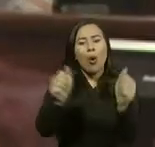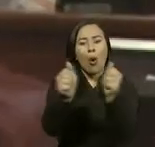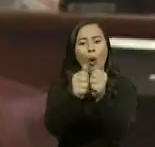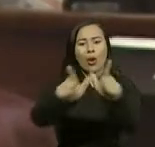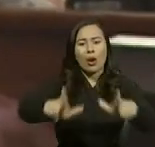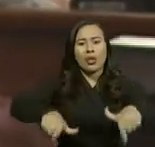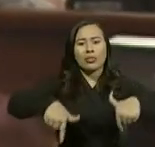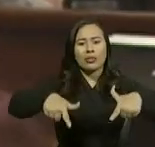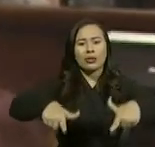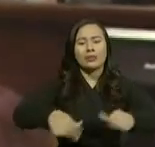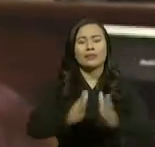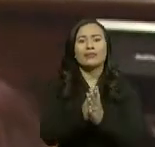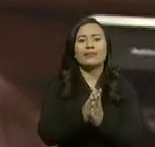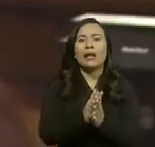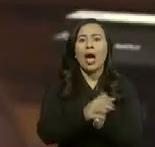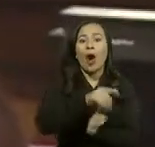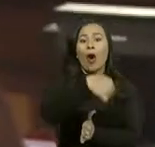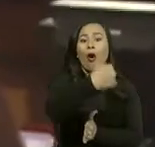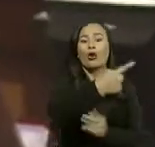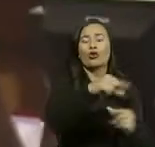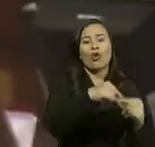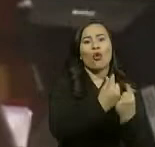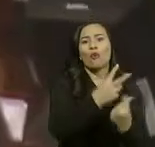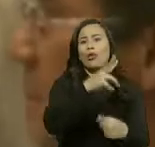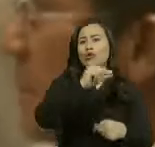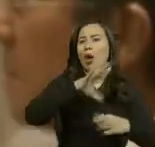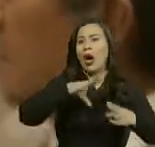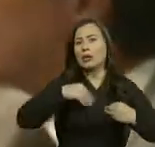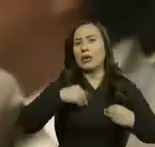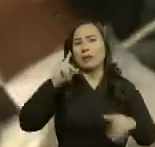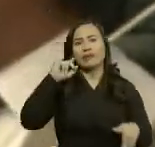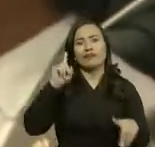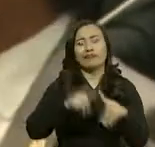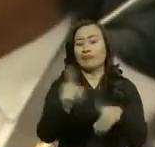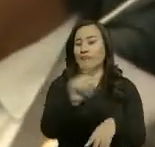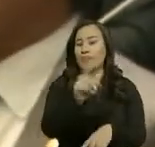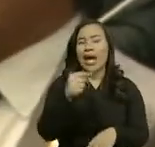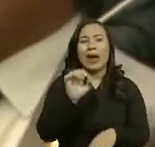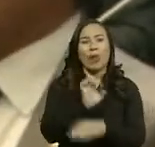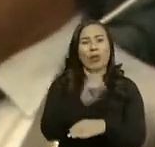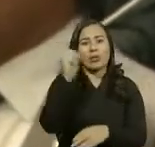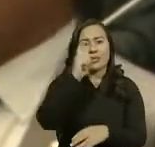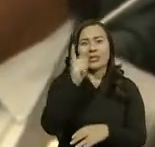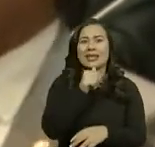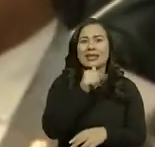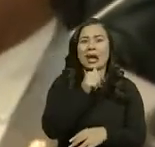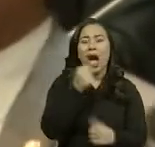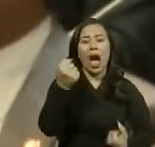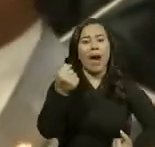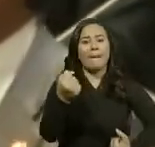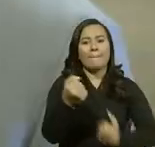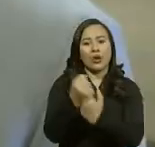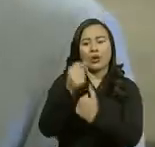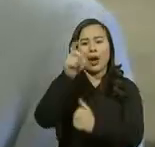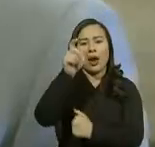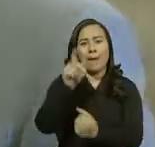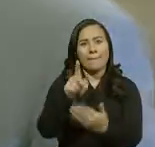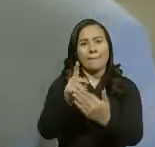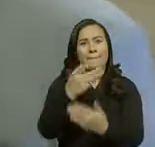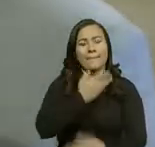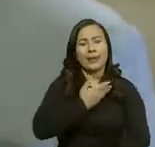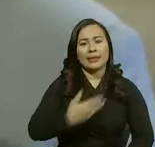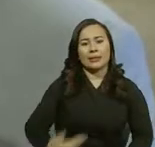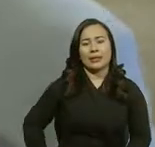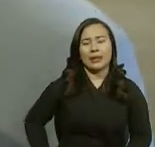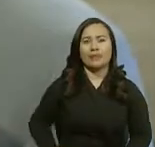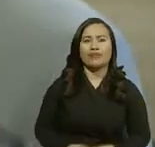Aunque con esto no están de acuerdo en la oposición. Acá aseguran que el país lo que requiere es una persona que pueda apoyar al presidente. Pedimos de que no sea